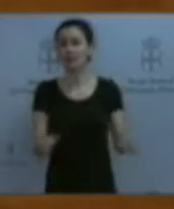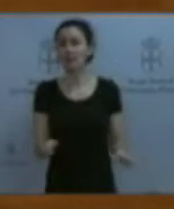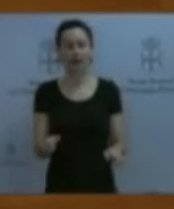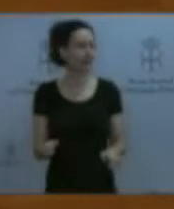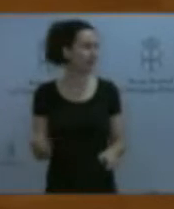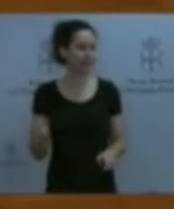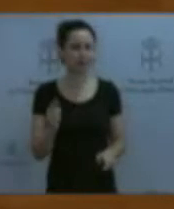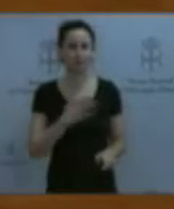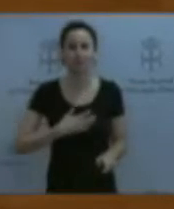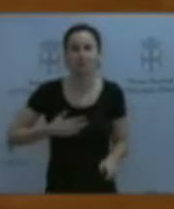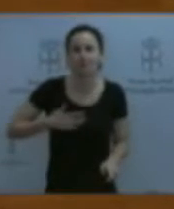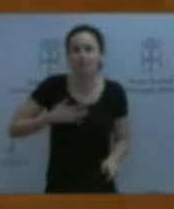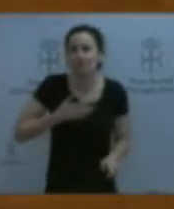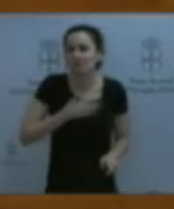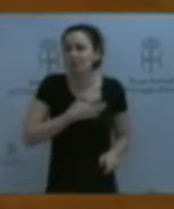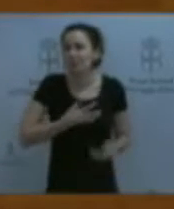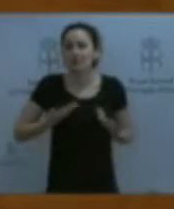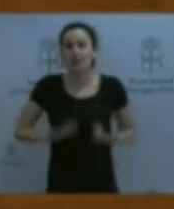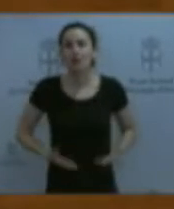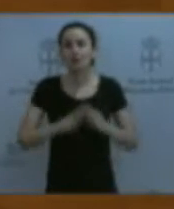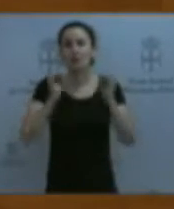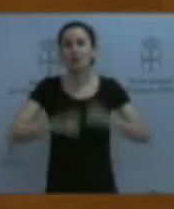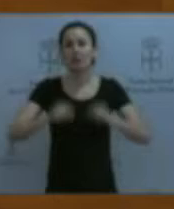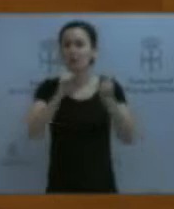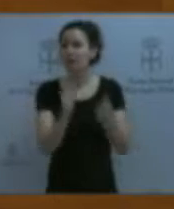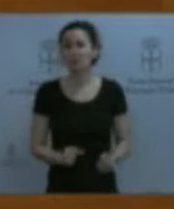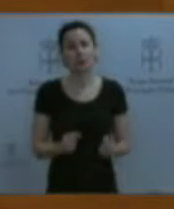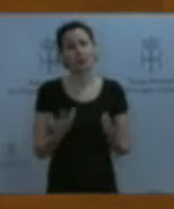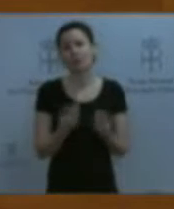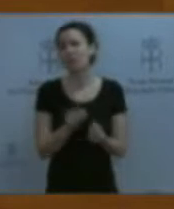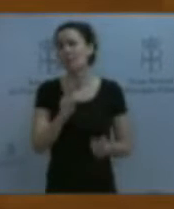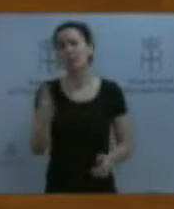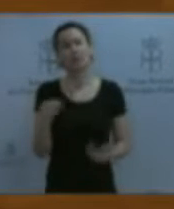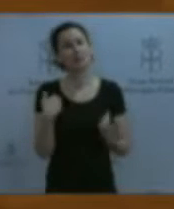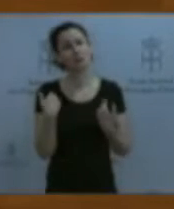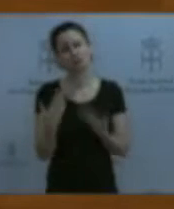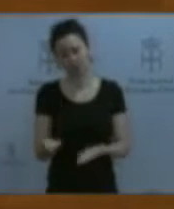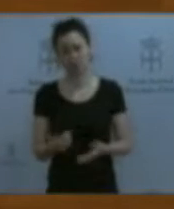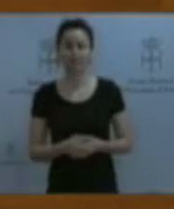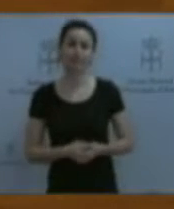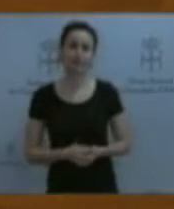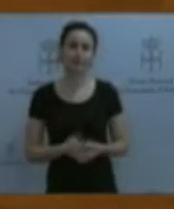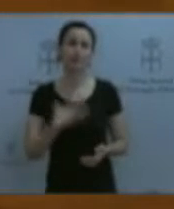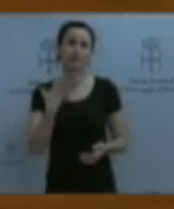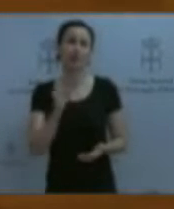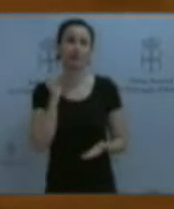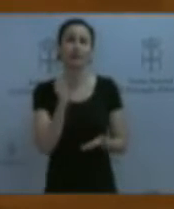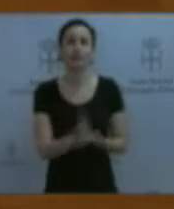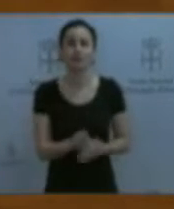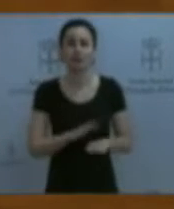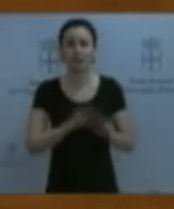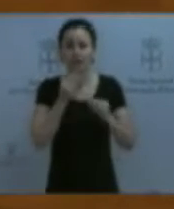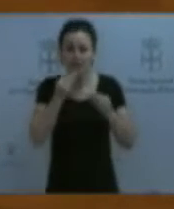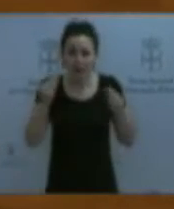para satisfacer las condiciones de su pacto presupuestario con el Partido Popular. Podrían haber apostado por una